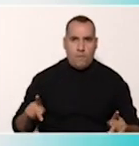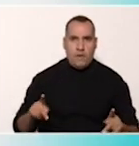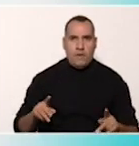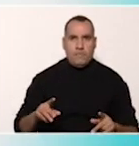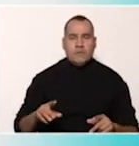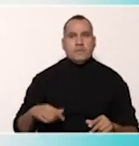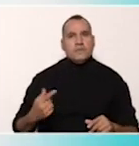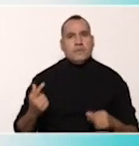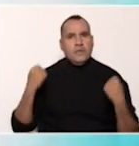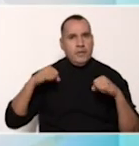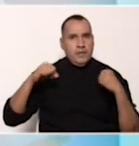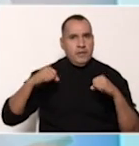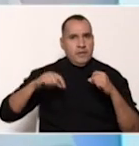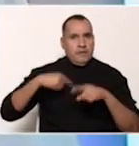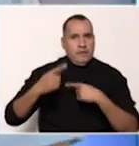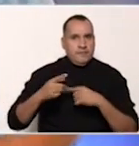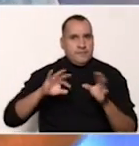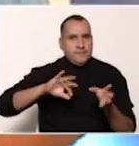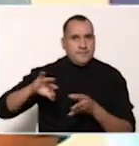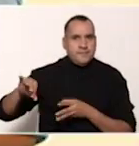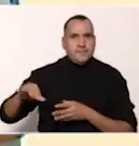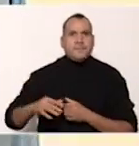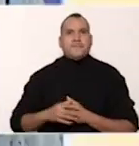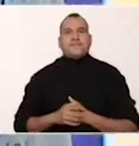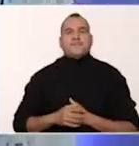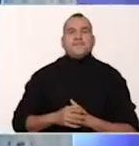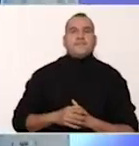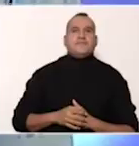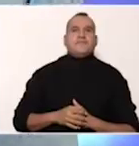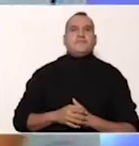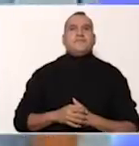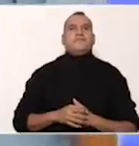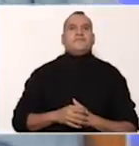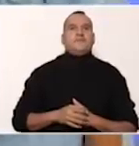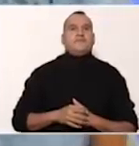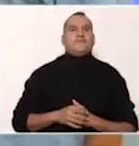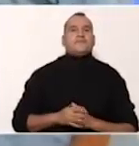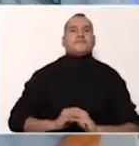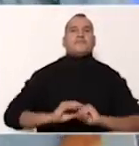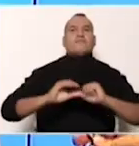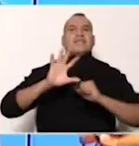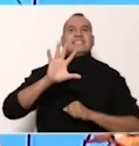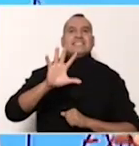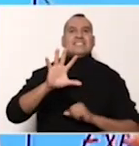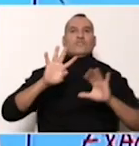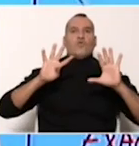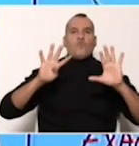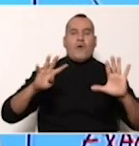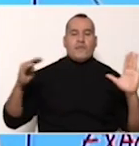método de Ruffini. Comenzamos con la descomposición de